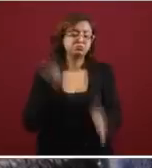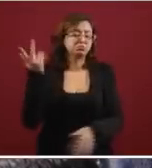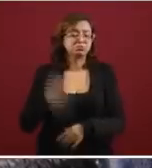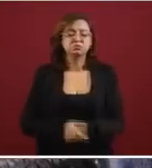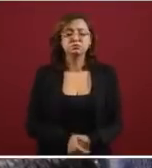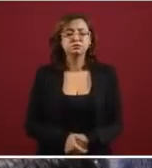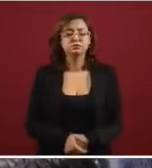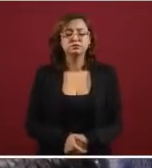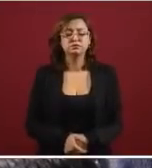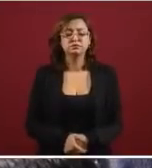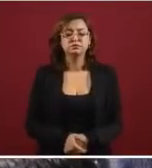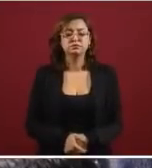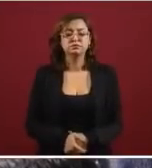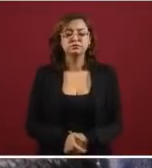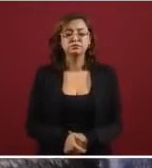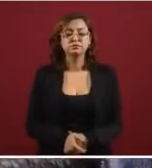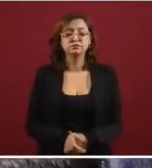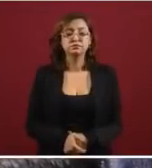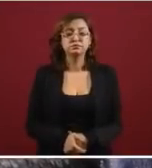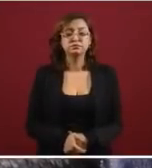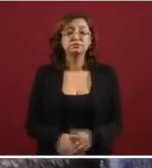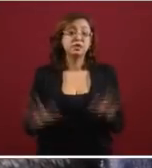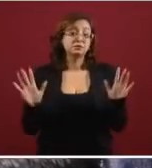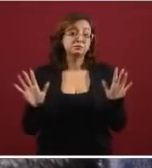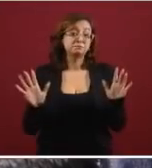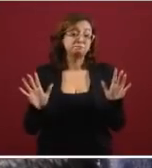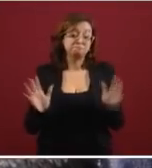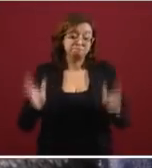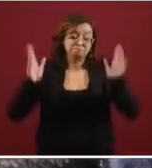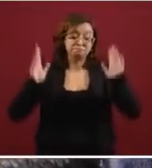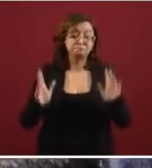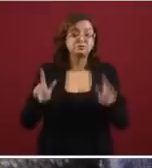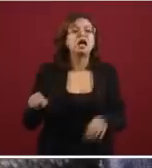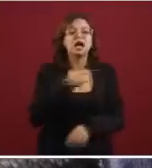no más que eso. Y ellos también hablan de mí, ¿eh?